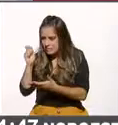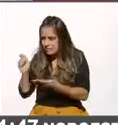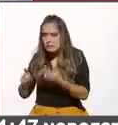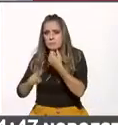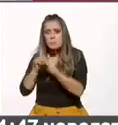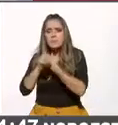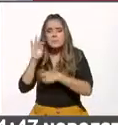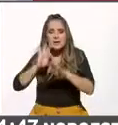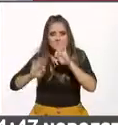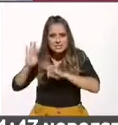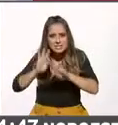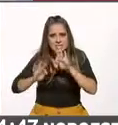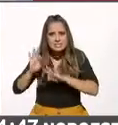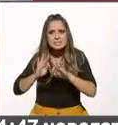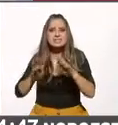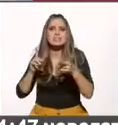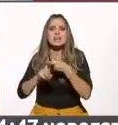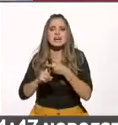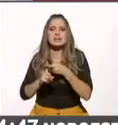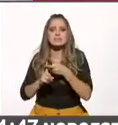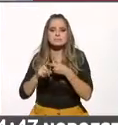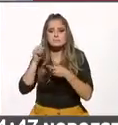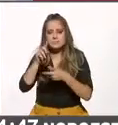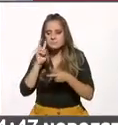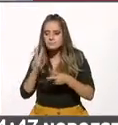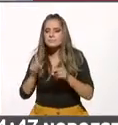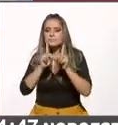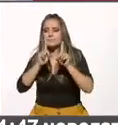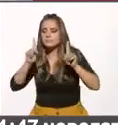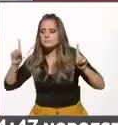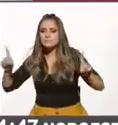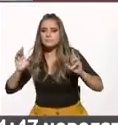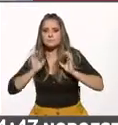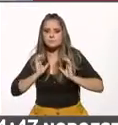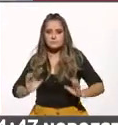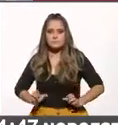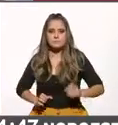problema de física. Encuentre la distancia entre dos cuerpos que han dejado de amarse.